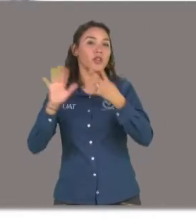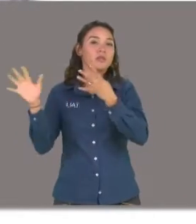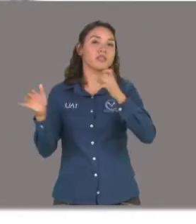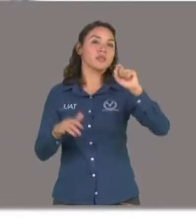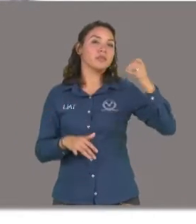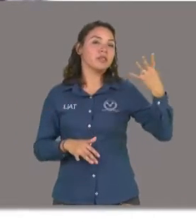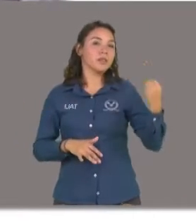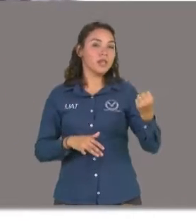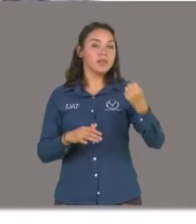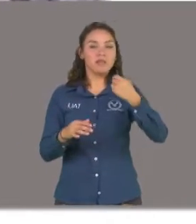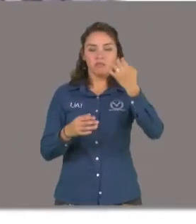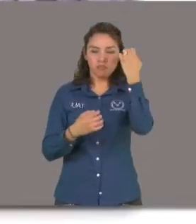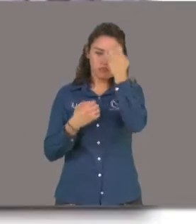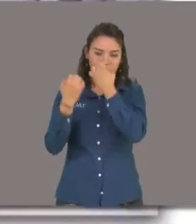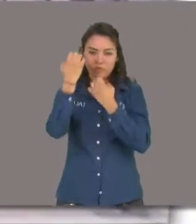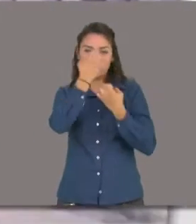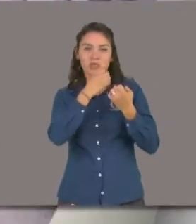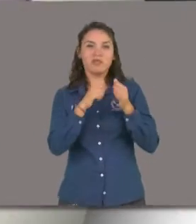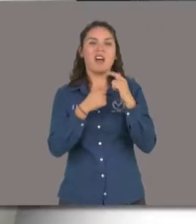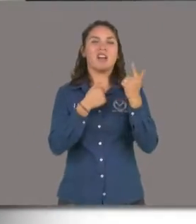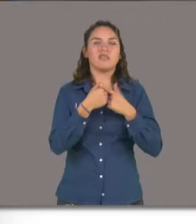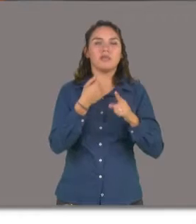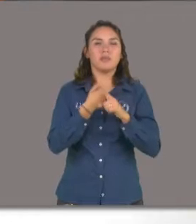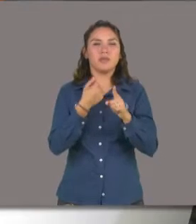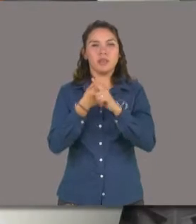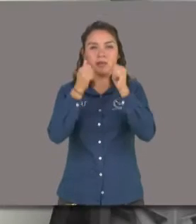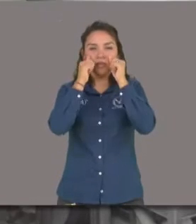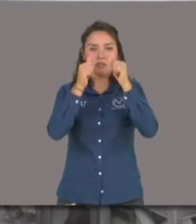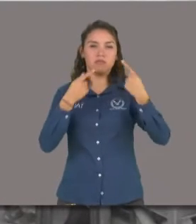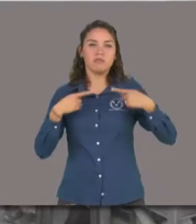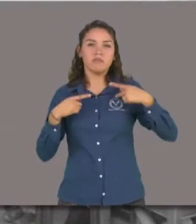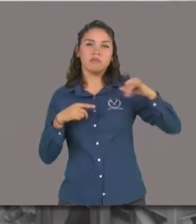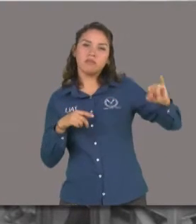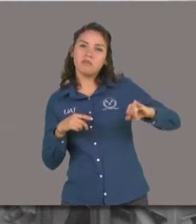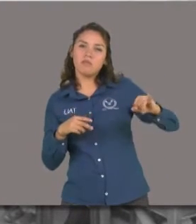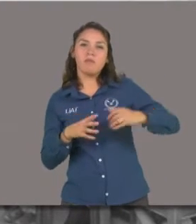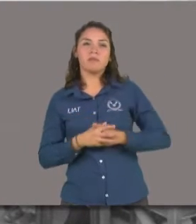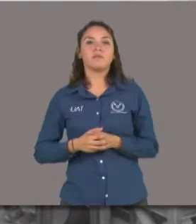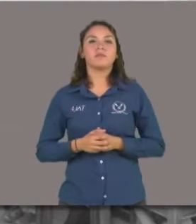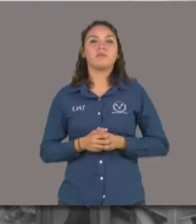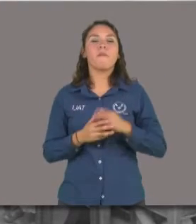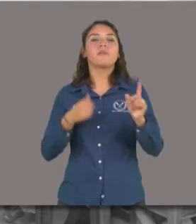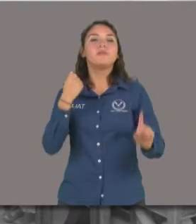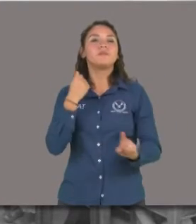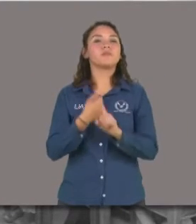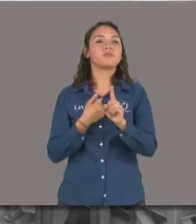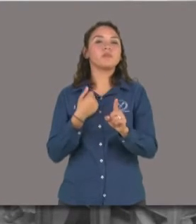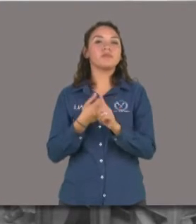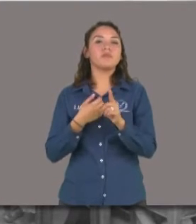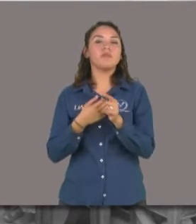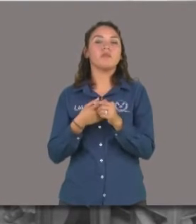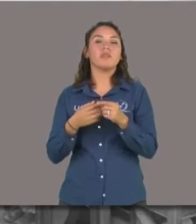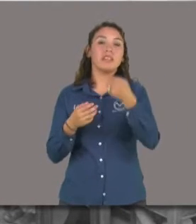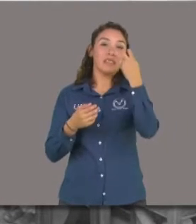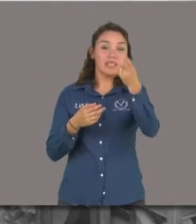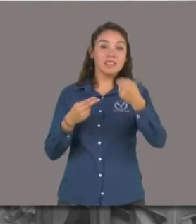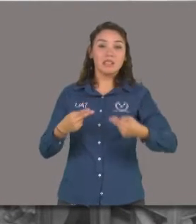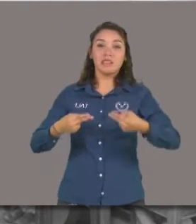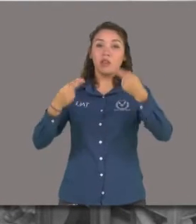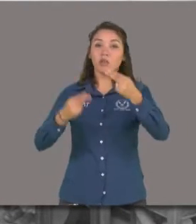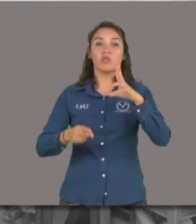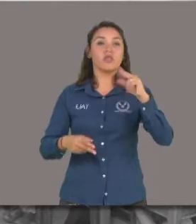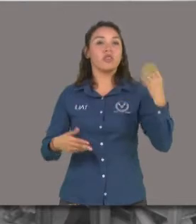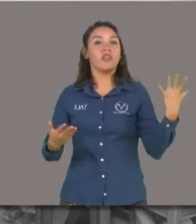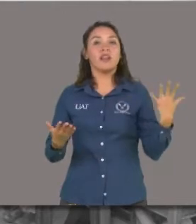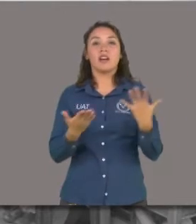económico de las regiones. Sin embargo, en investigaciones realizadas alrededor de 1929 observaron